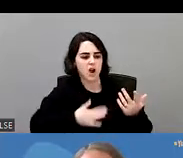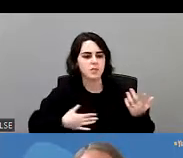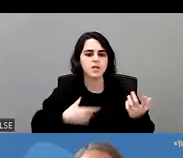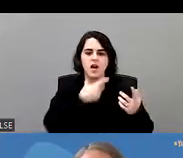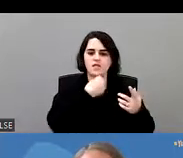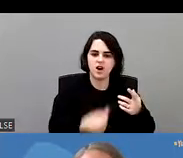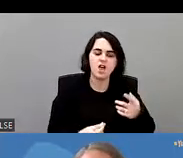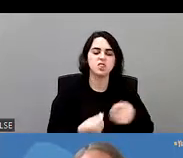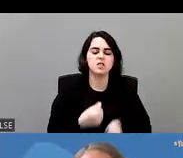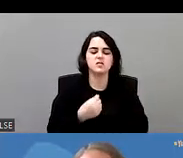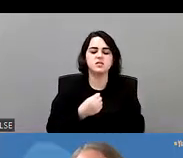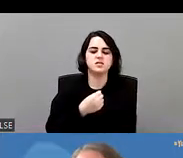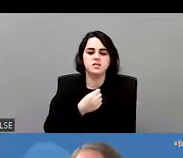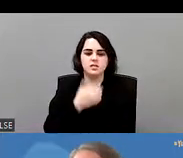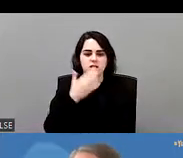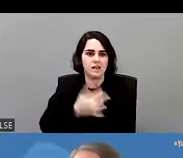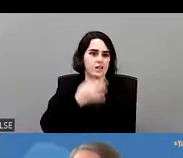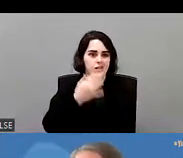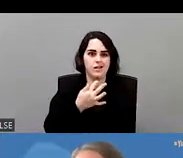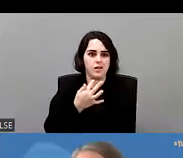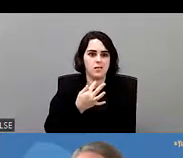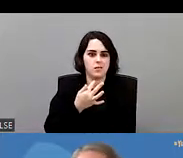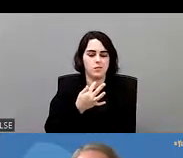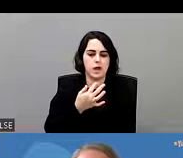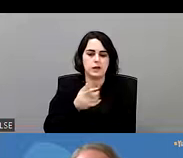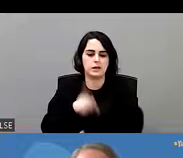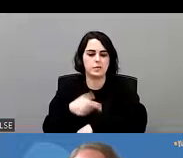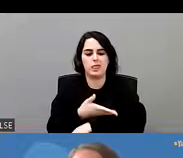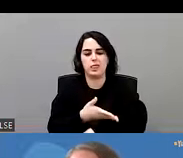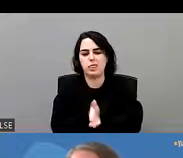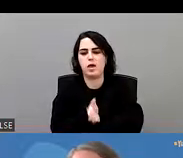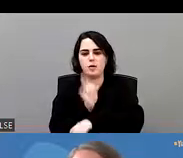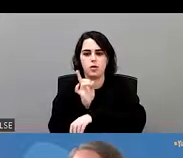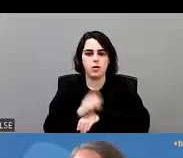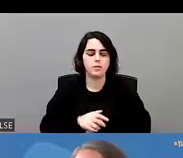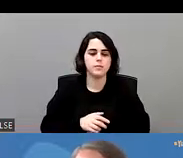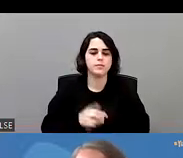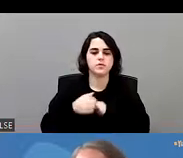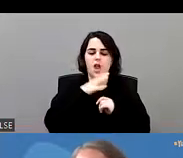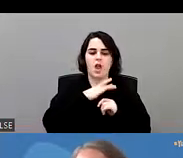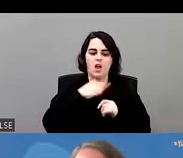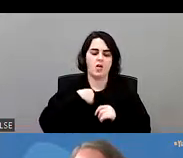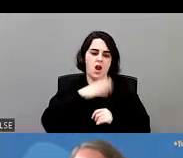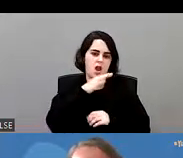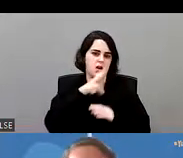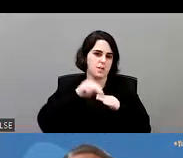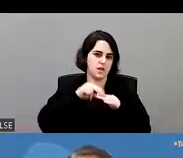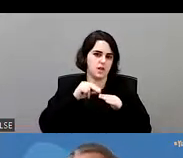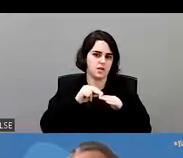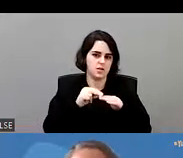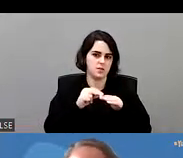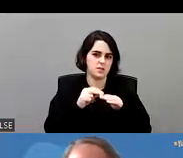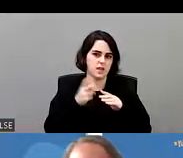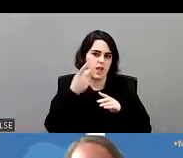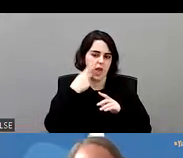sencilla y que no tenga que suponer mucho tiempo. Os voy a poner un vídeo, igual se os hace un